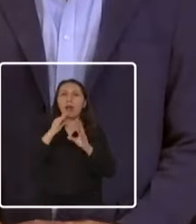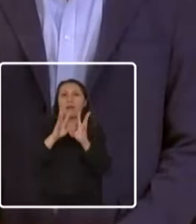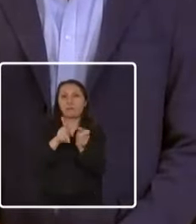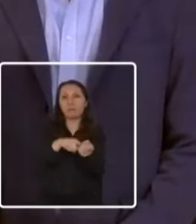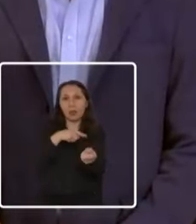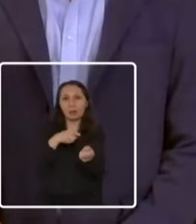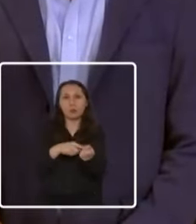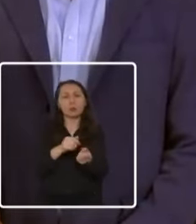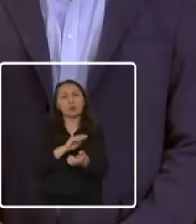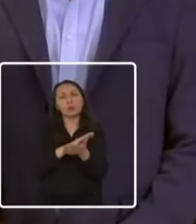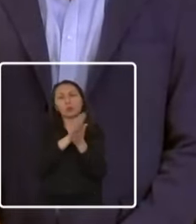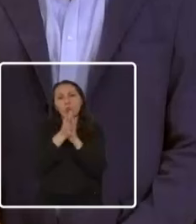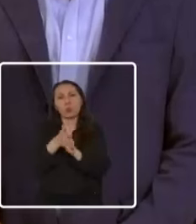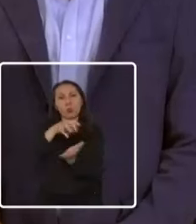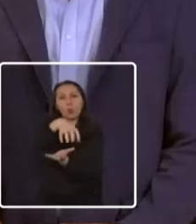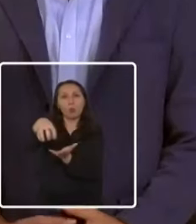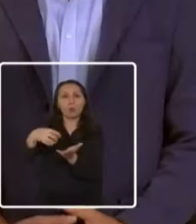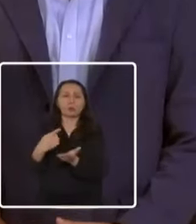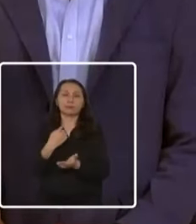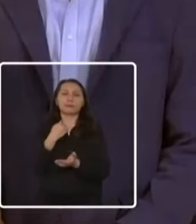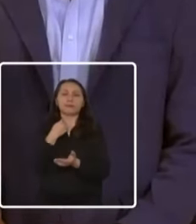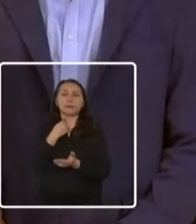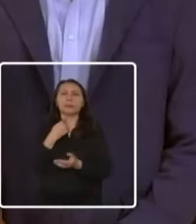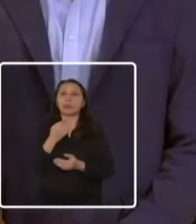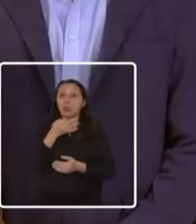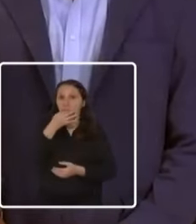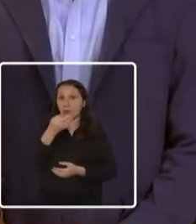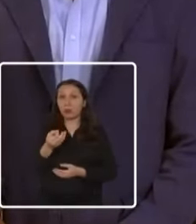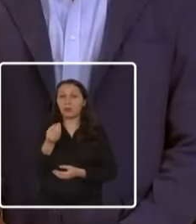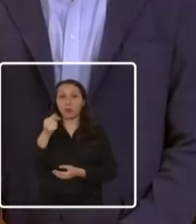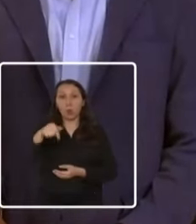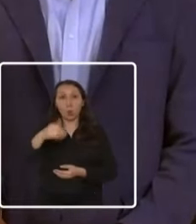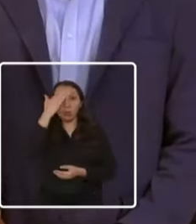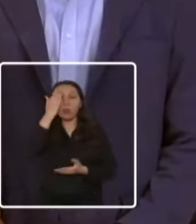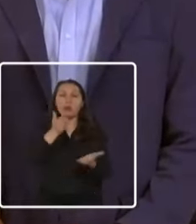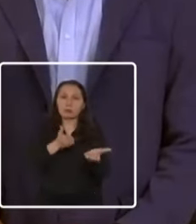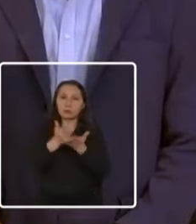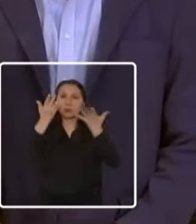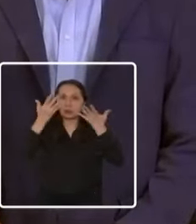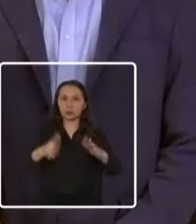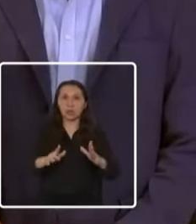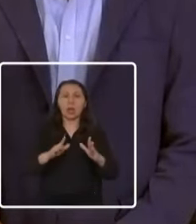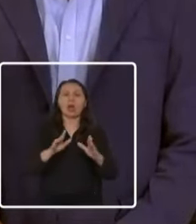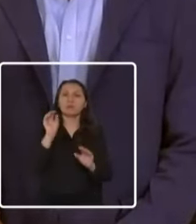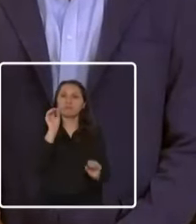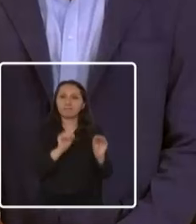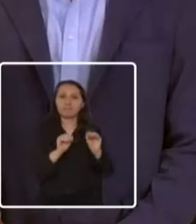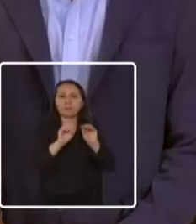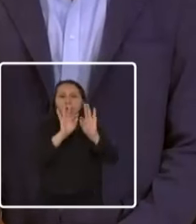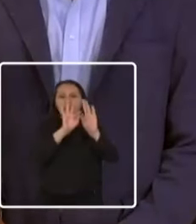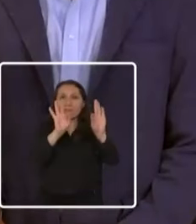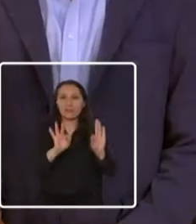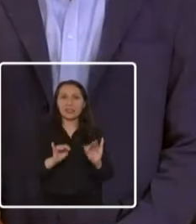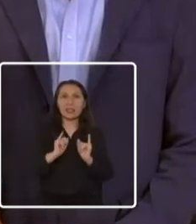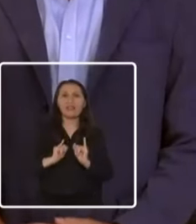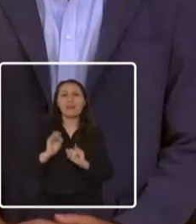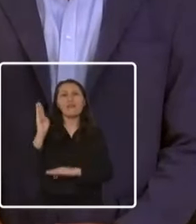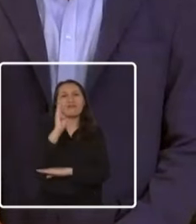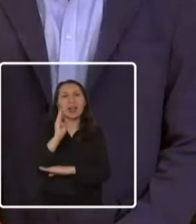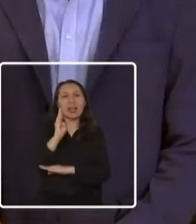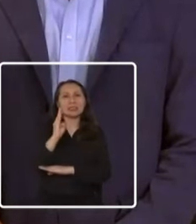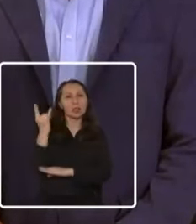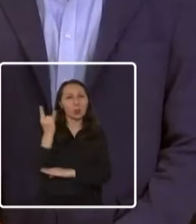las familias de todas las comunas afectadas. Como bien se señaló, el día de hoy ya se inició el proceso de implementación de la ficha de información